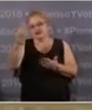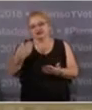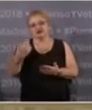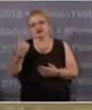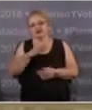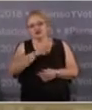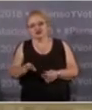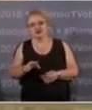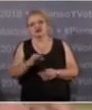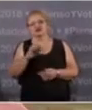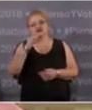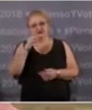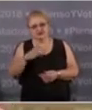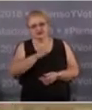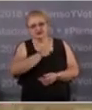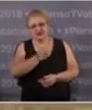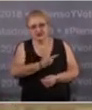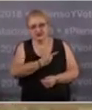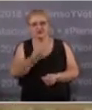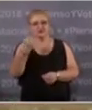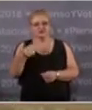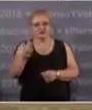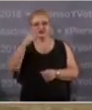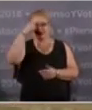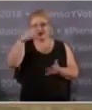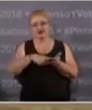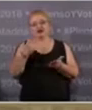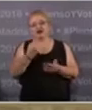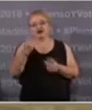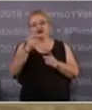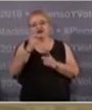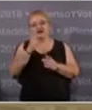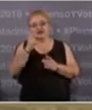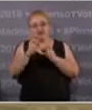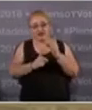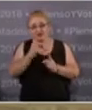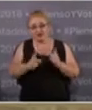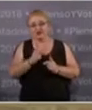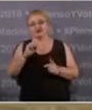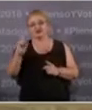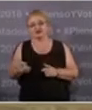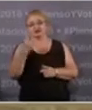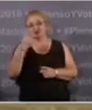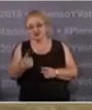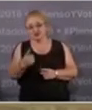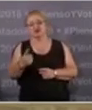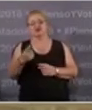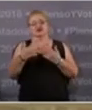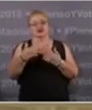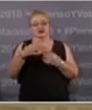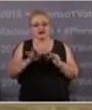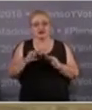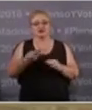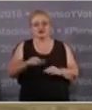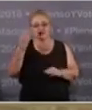muy coligado con el tema de salud que hablamos anteriormente. Pero creo que el deporte es una herramienta muy válida y que también